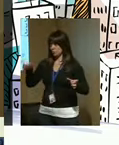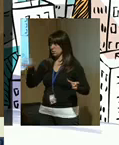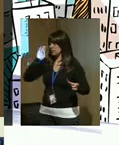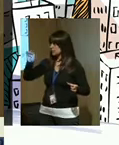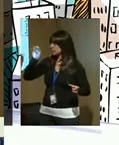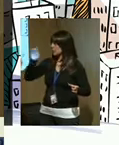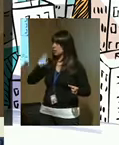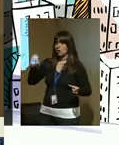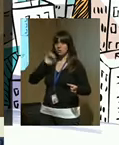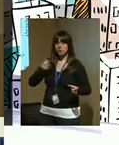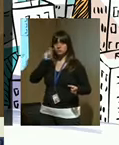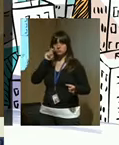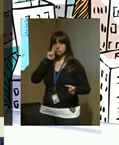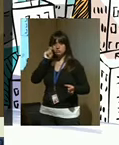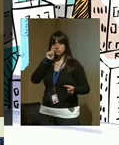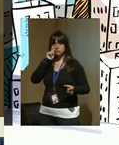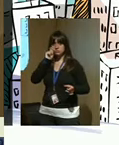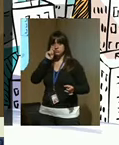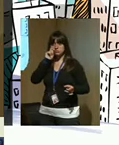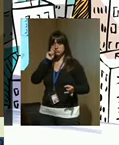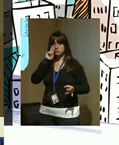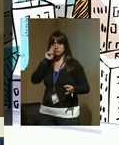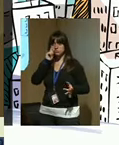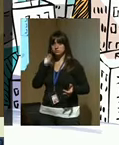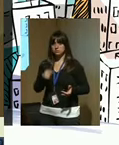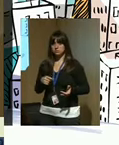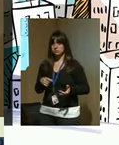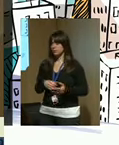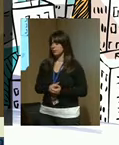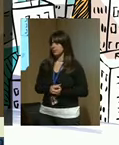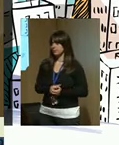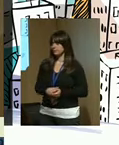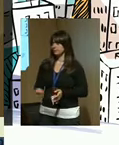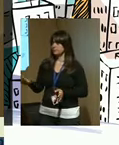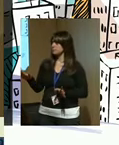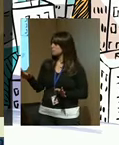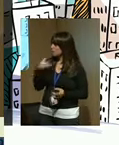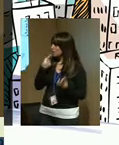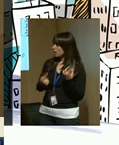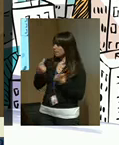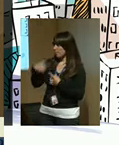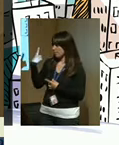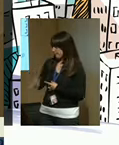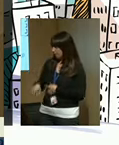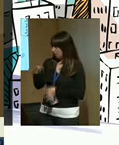mismos derechos que nosotros. Pero no interviene en vía administrativa, es decir, hay veces que no será necesario ir a los